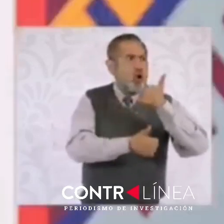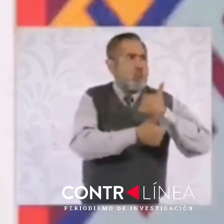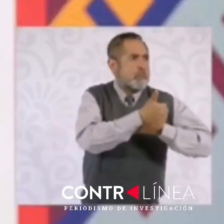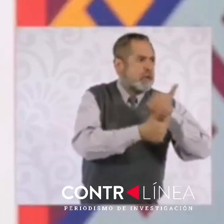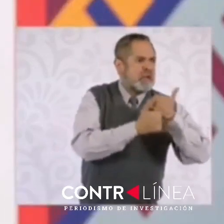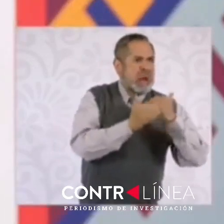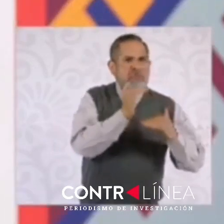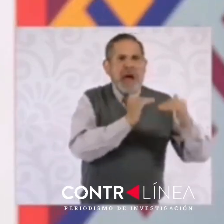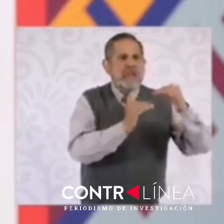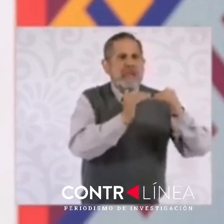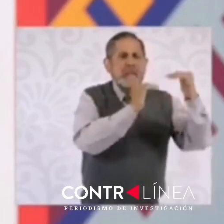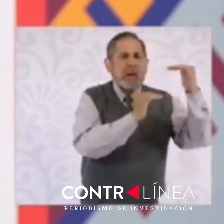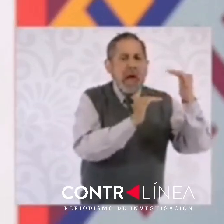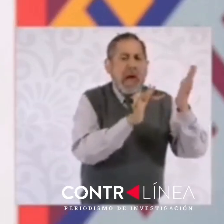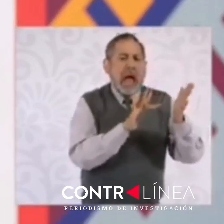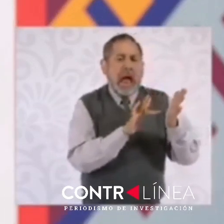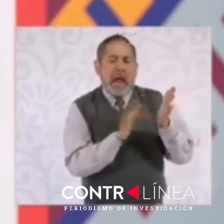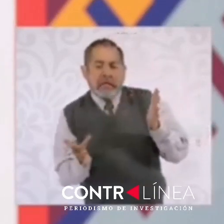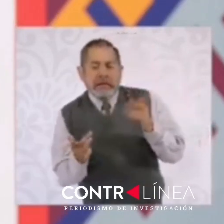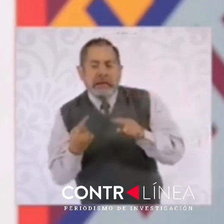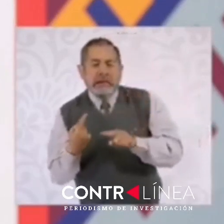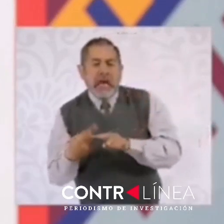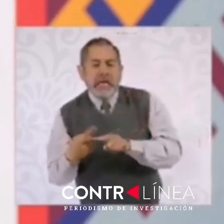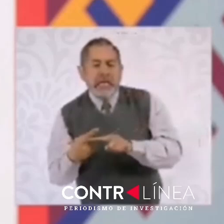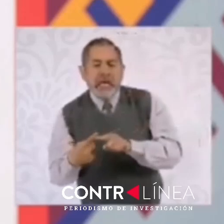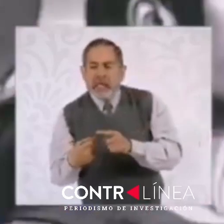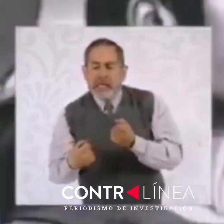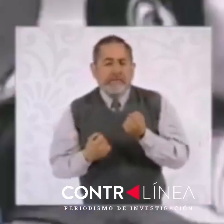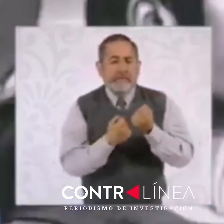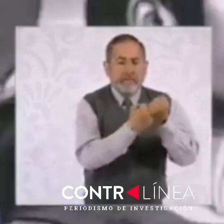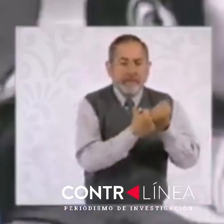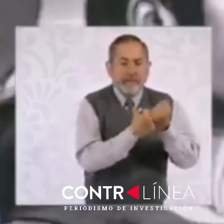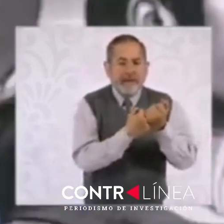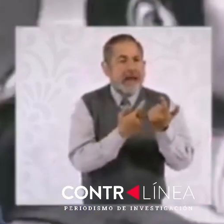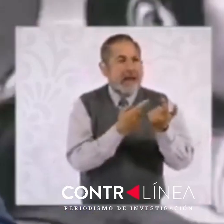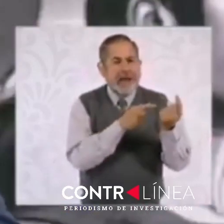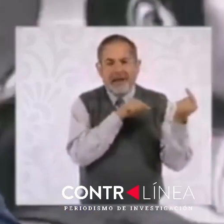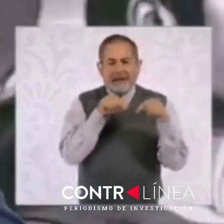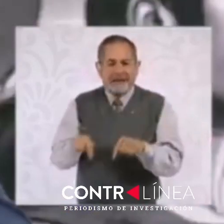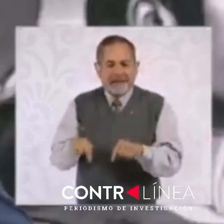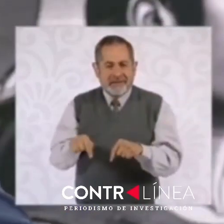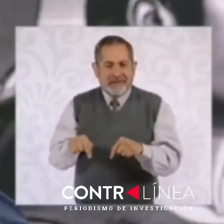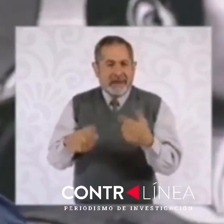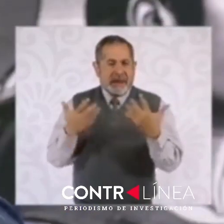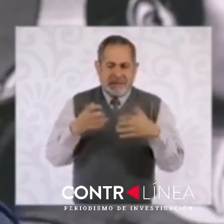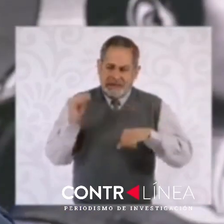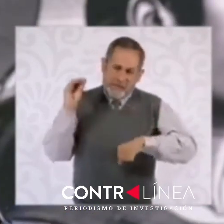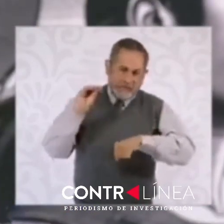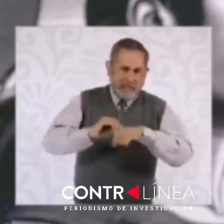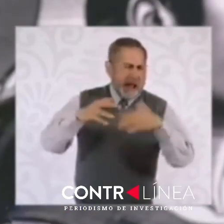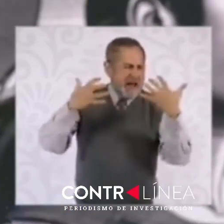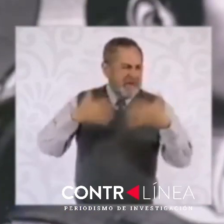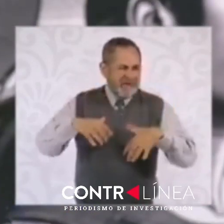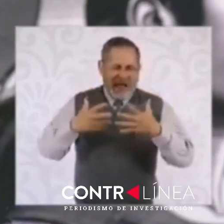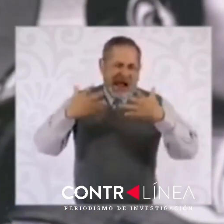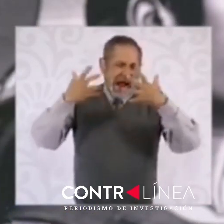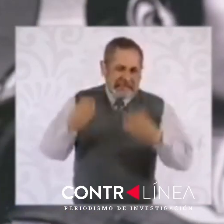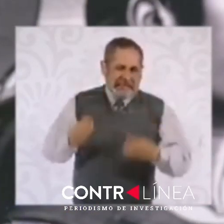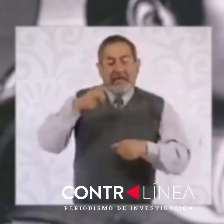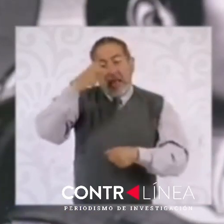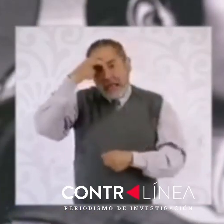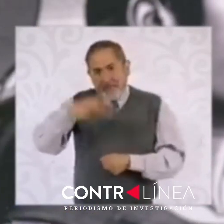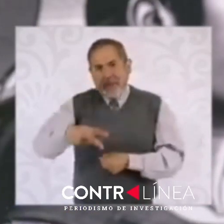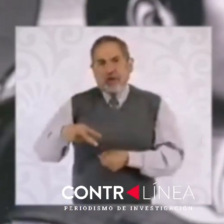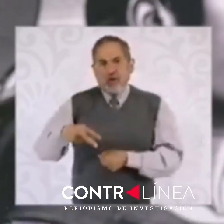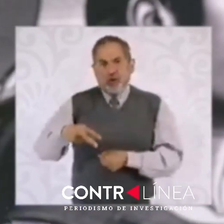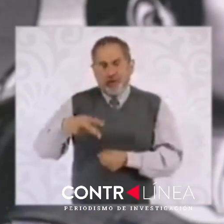depende en buena medida de las plantas que tienen y el complejo industrial que hay en México.